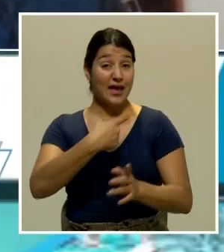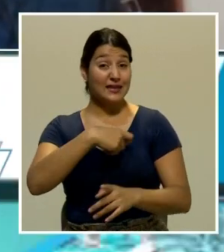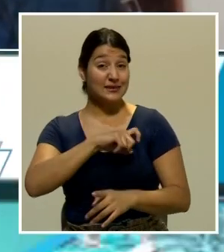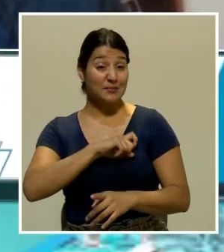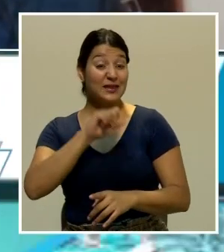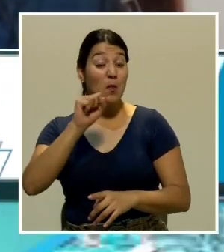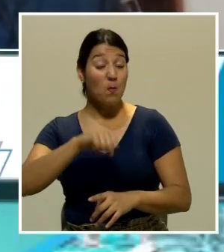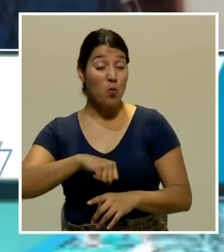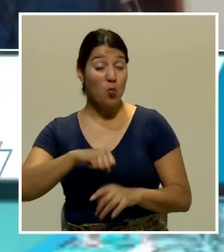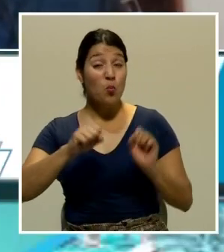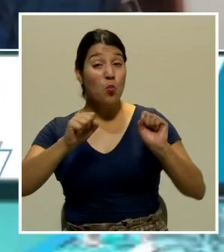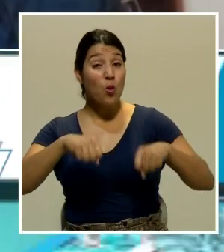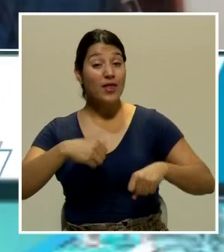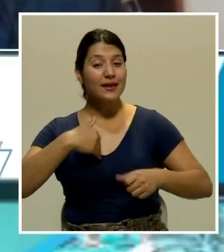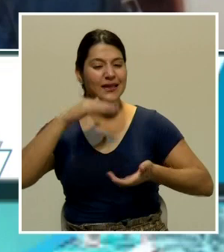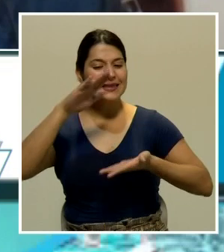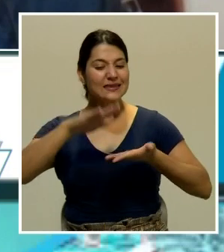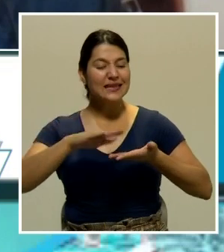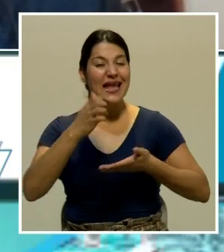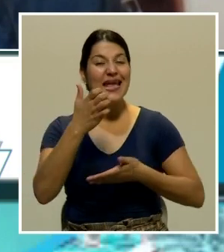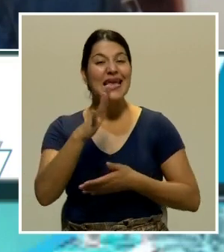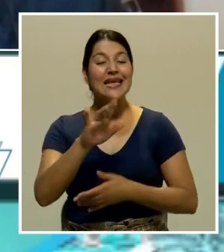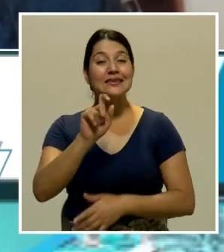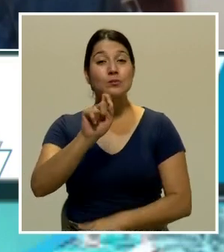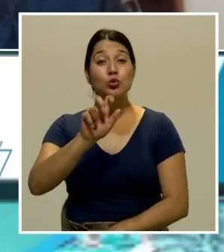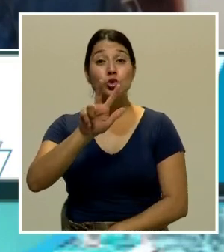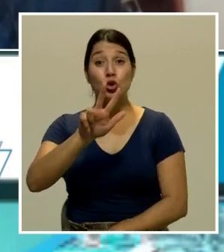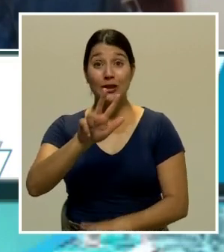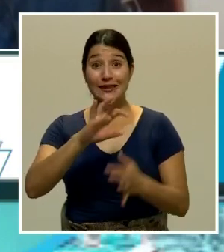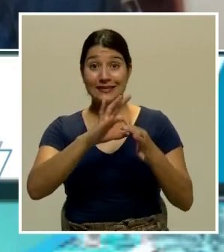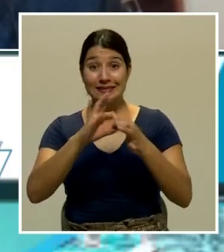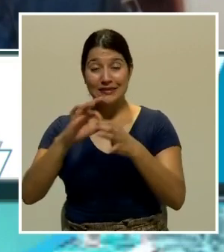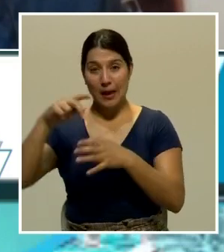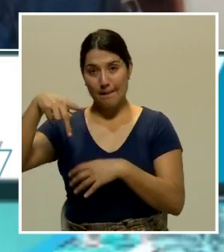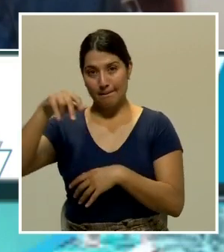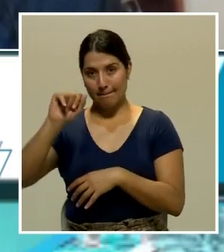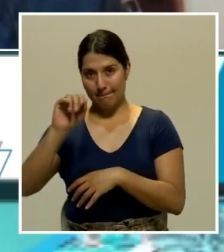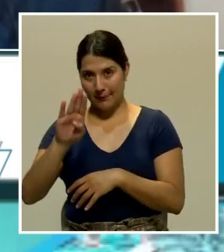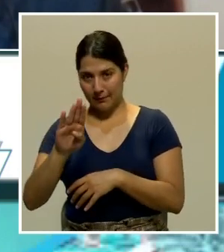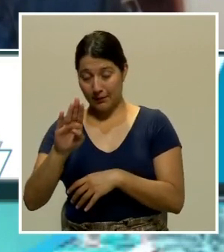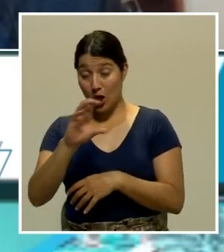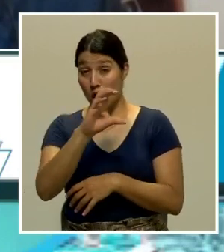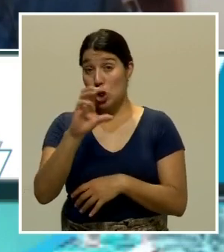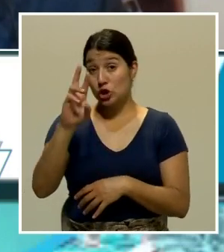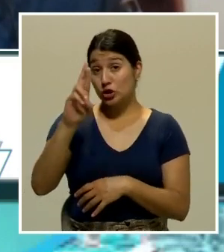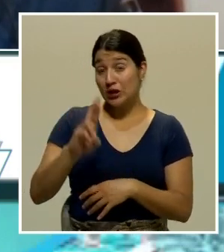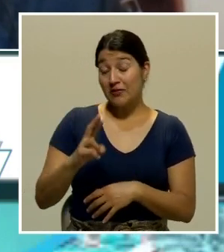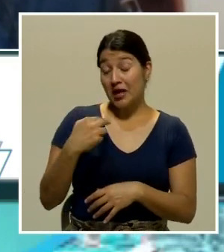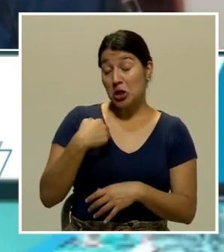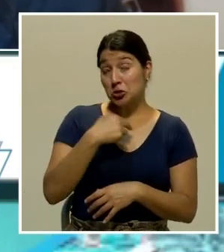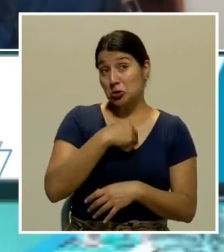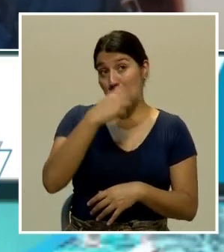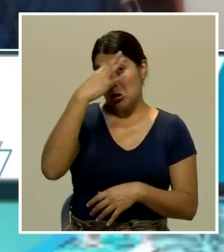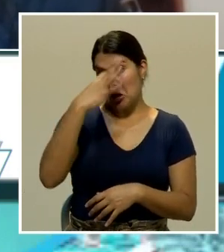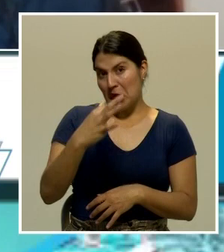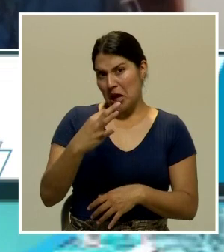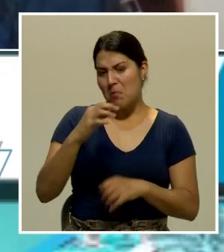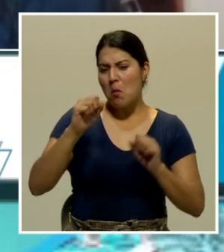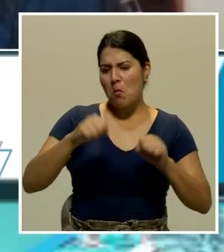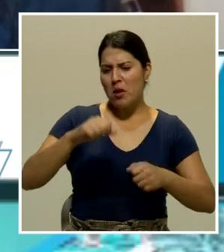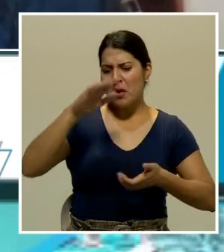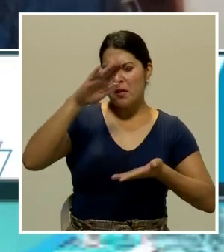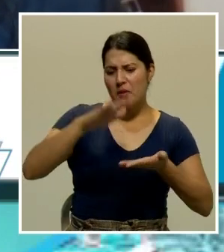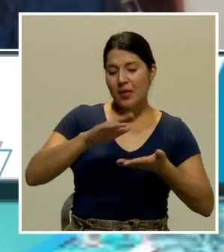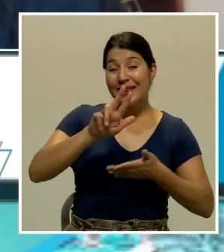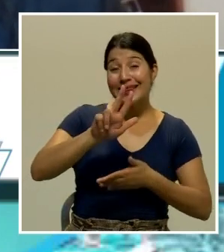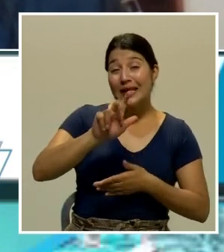caída del 15.3 del PIB. Costa Rica, estamos pensando que podría ser que el PIB caiga alrededor de un